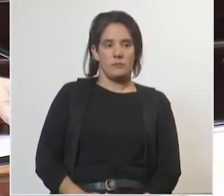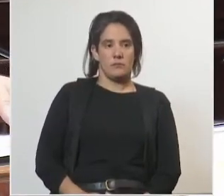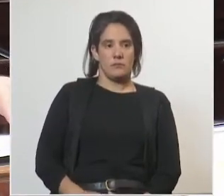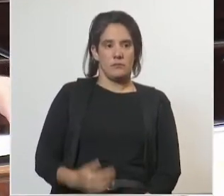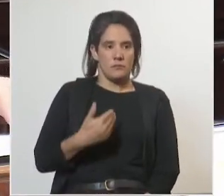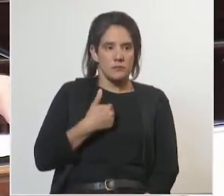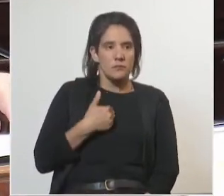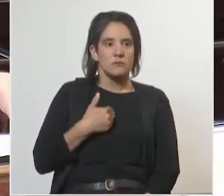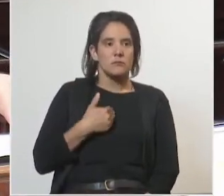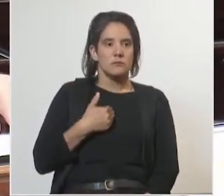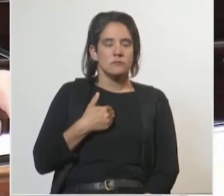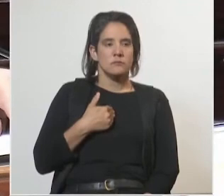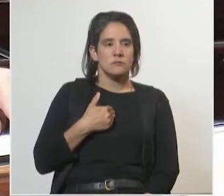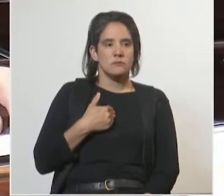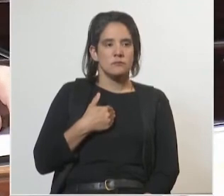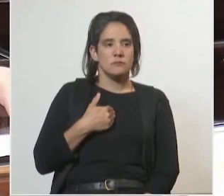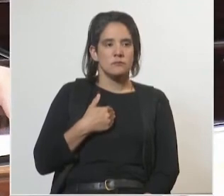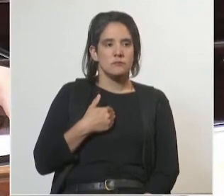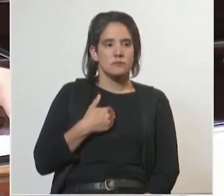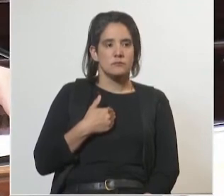yo